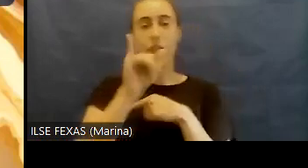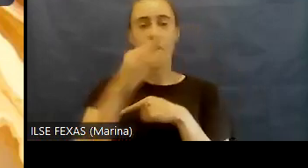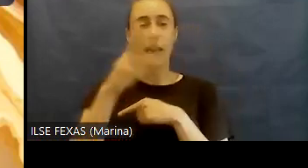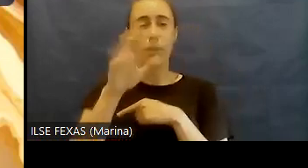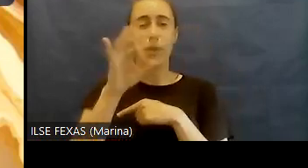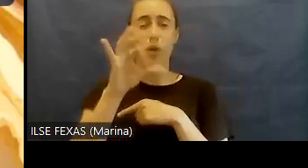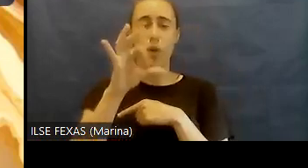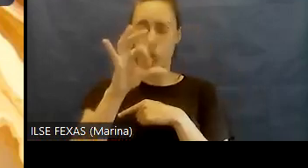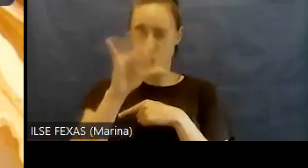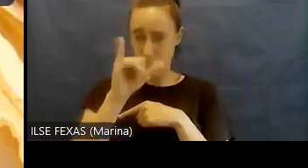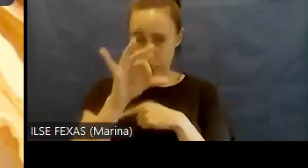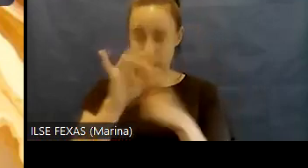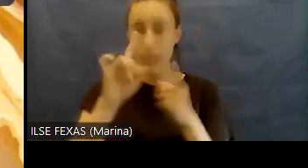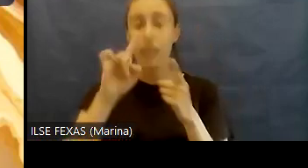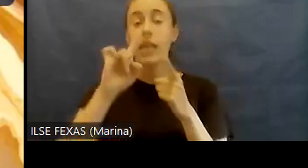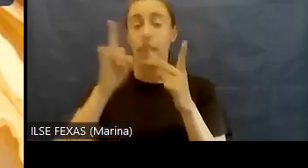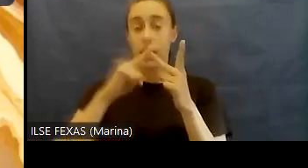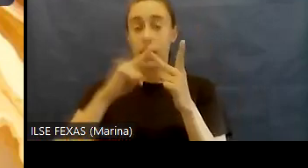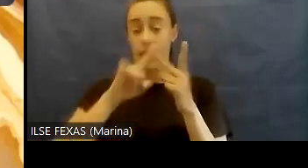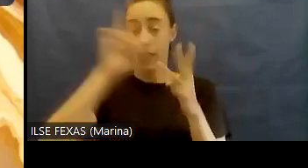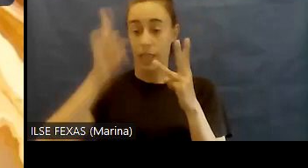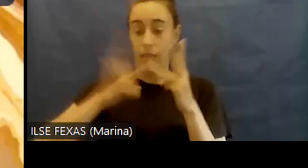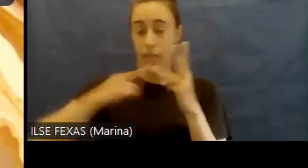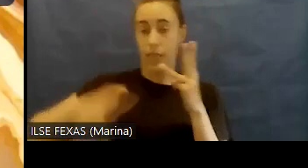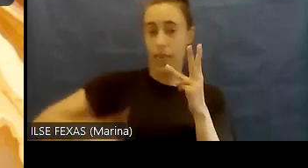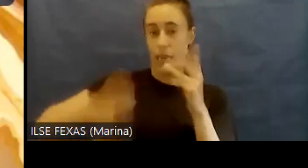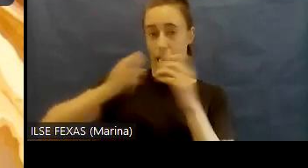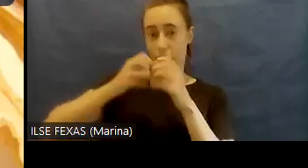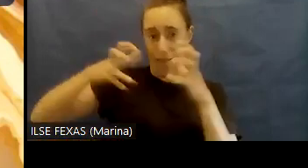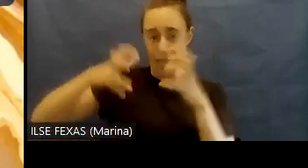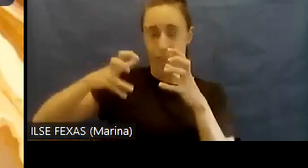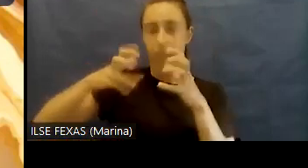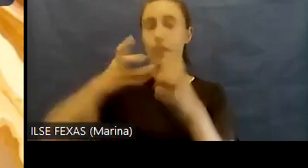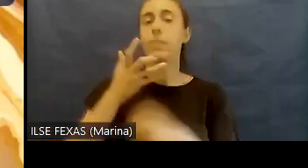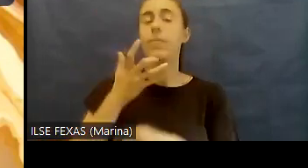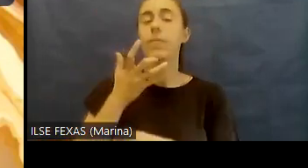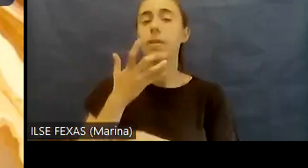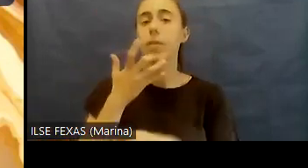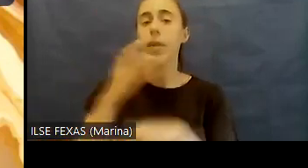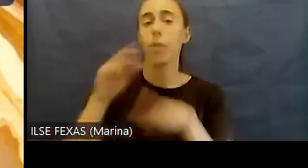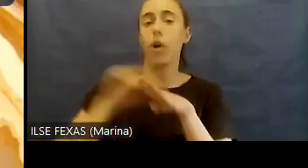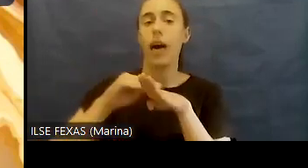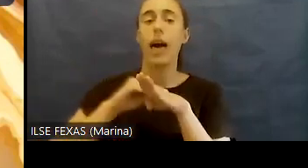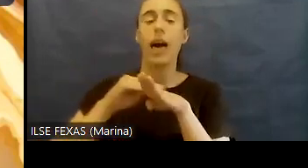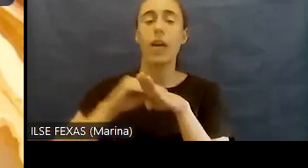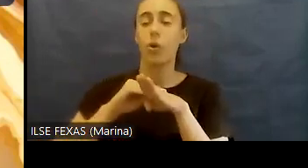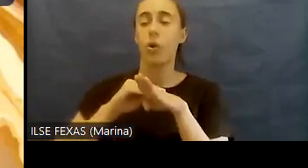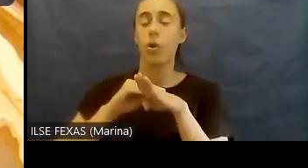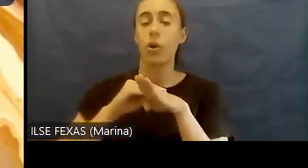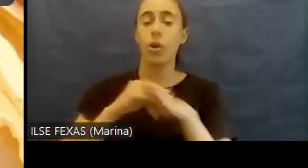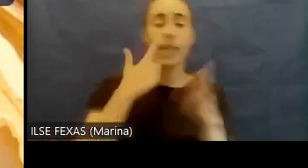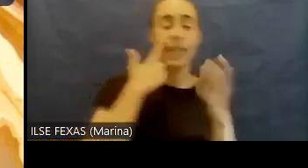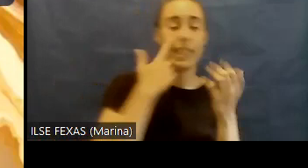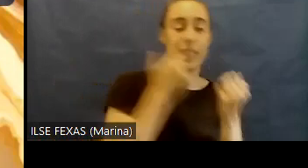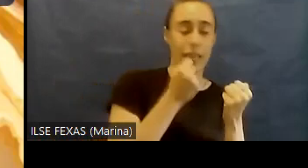a la inflamación, ¿vale? Por ejemplo, en el caso del alcohol, podemos pasar de un hígado sano.